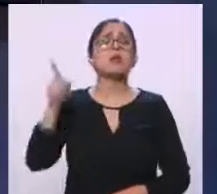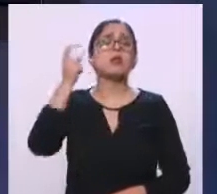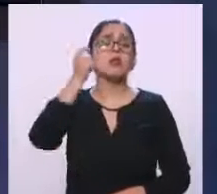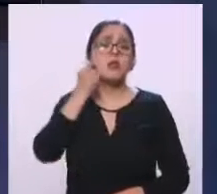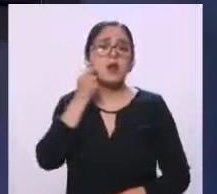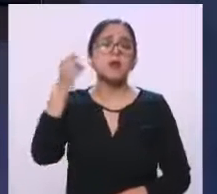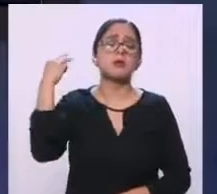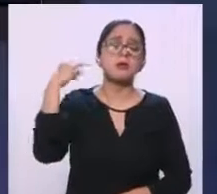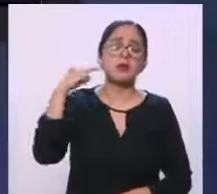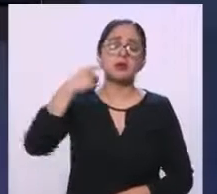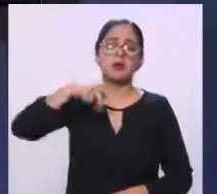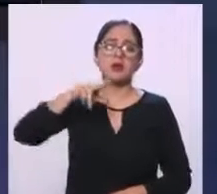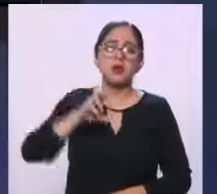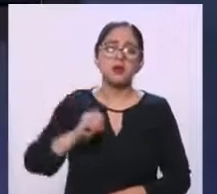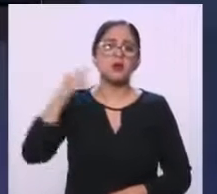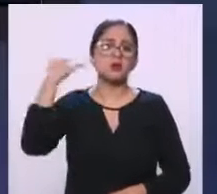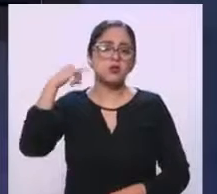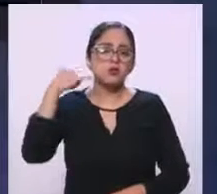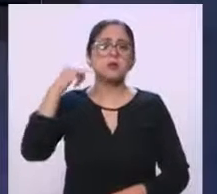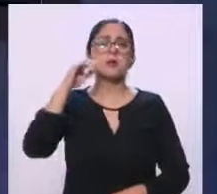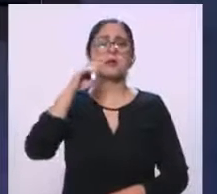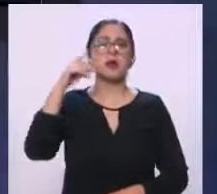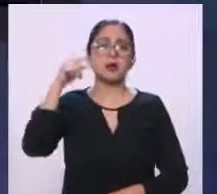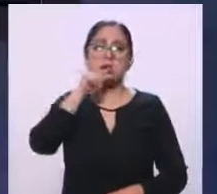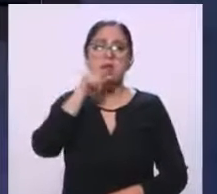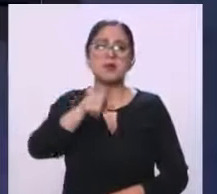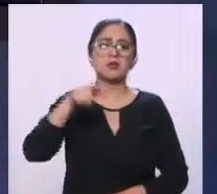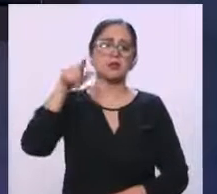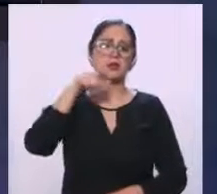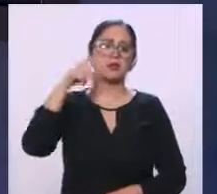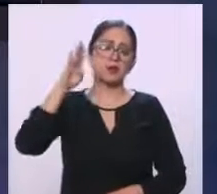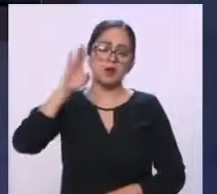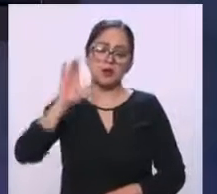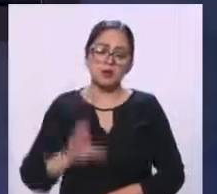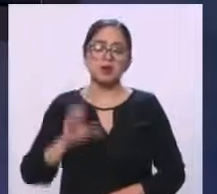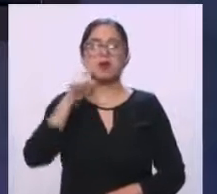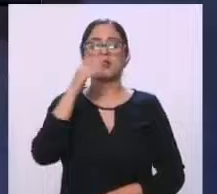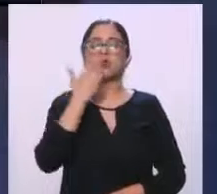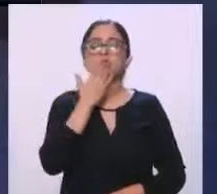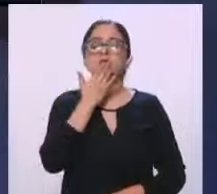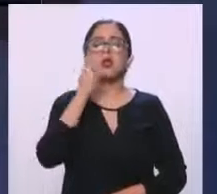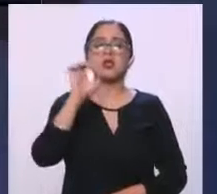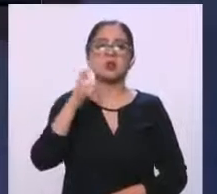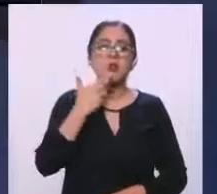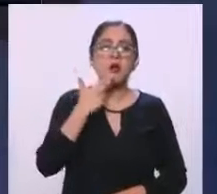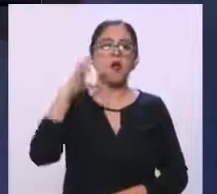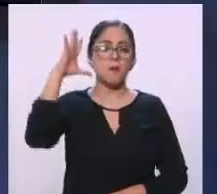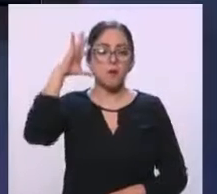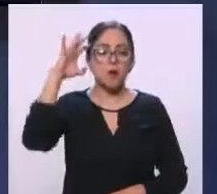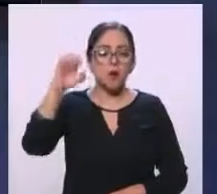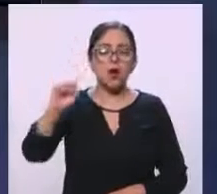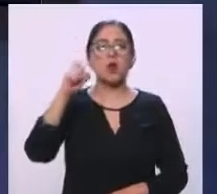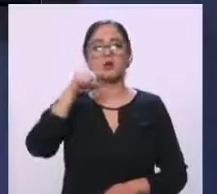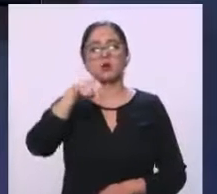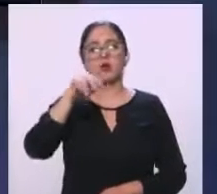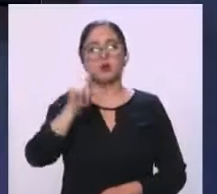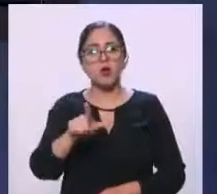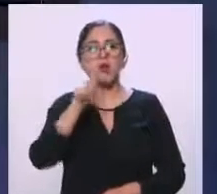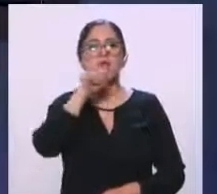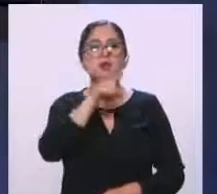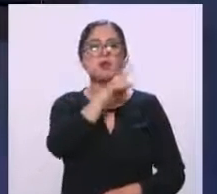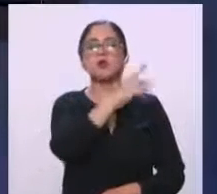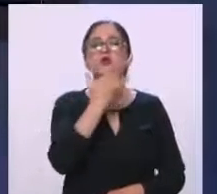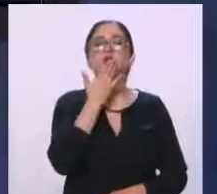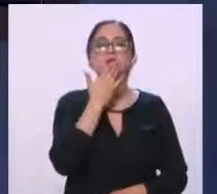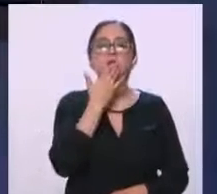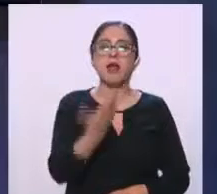Michoacán, Quintana Roo, Yucatán, Jalisco, Baja California, Sonora, Chihuahua, Morelos, Coahuila y Nuevo León, además del estado de Sonora, que desde